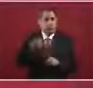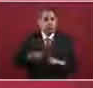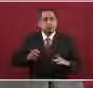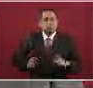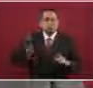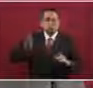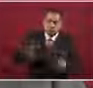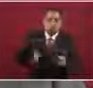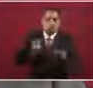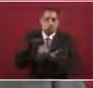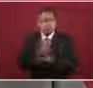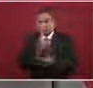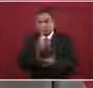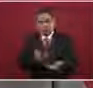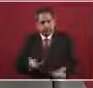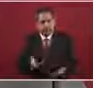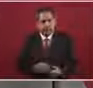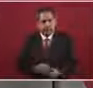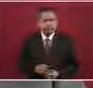sentencia.